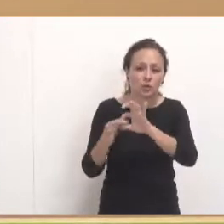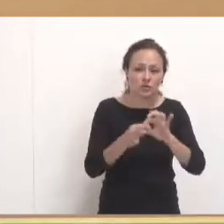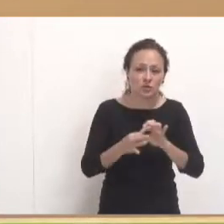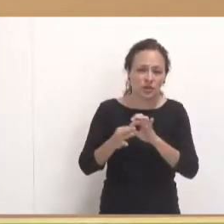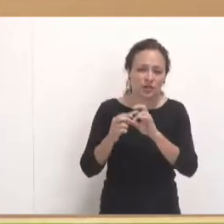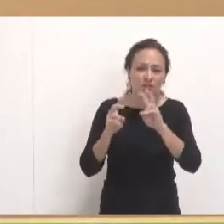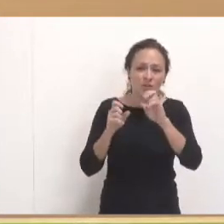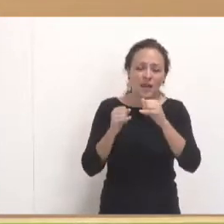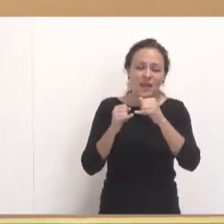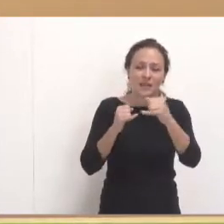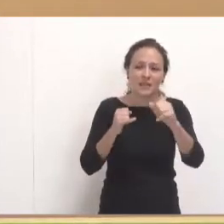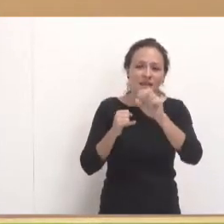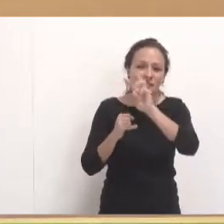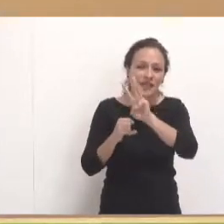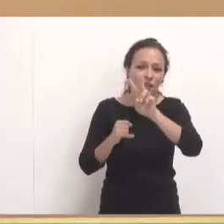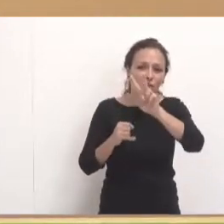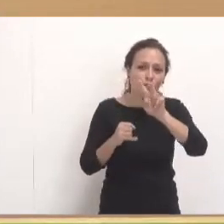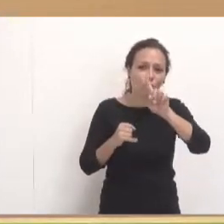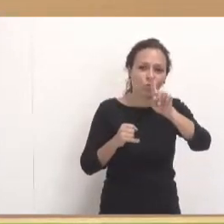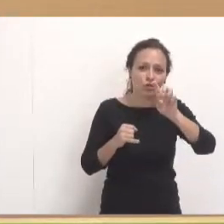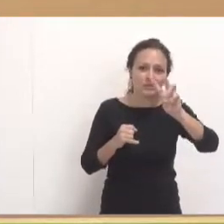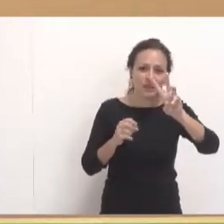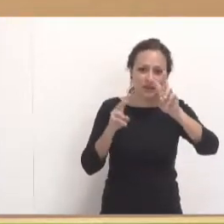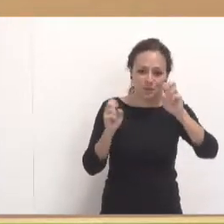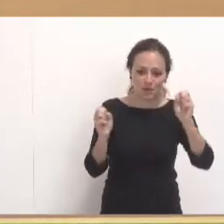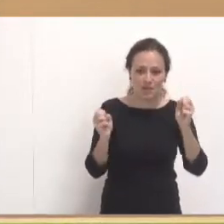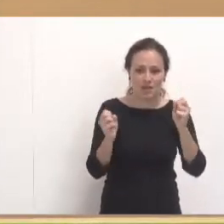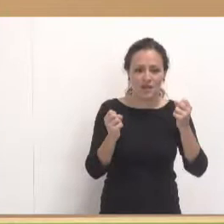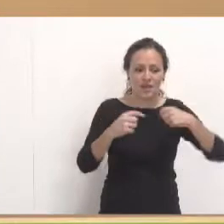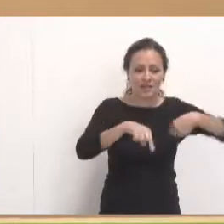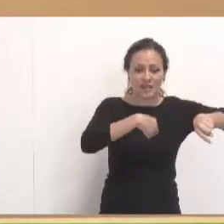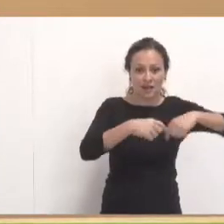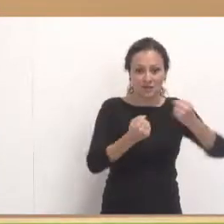línea de actuación 3213 de acondicionamiento de travesías y peatonales.